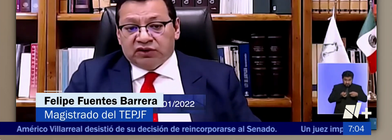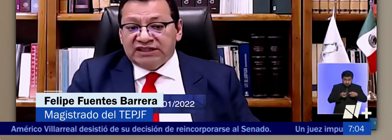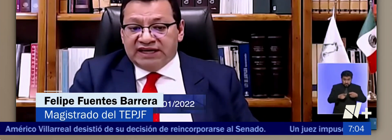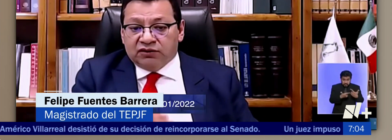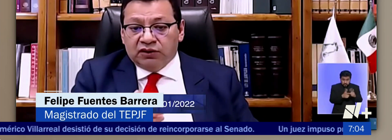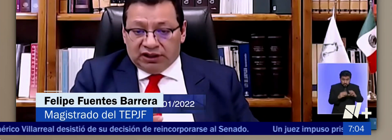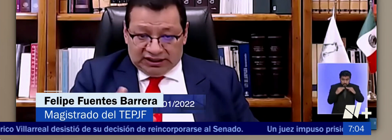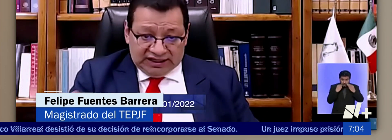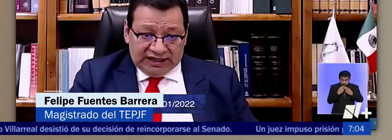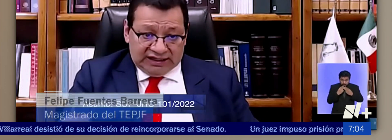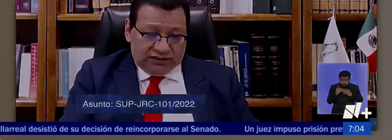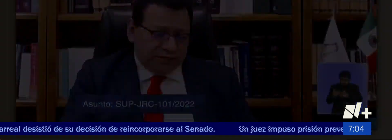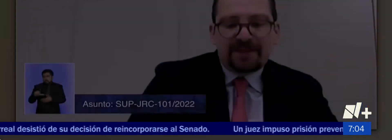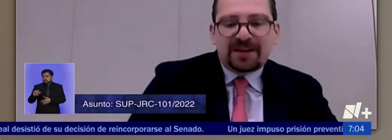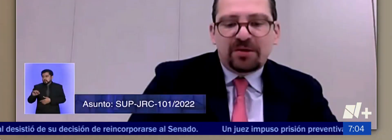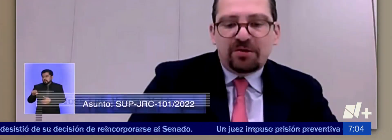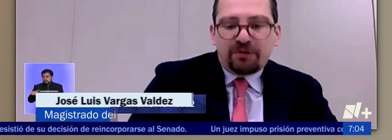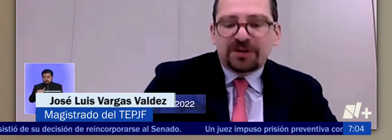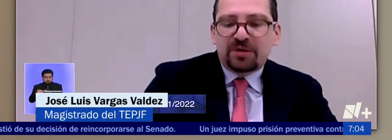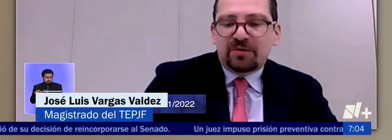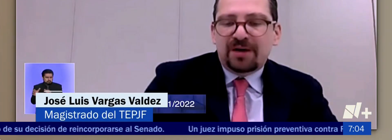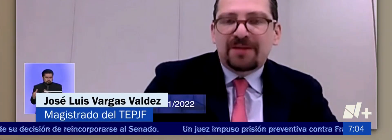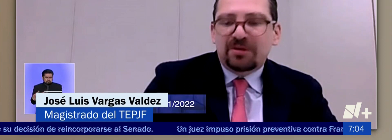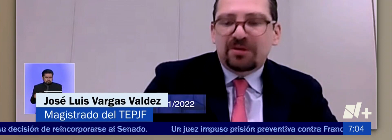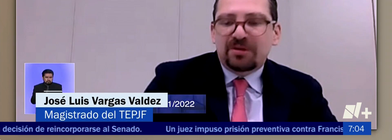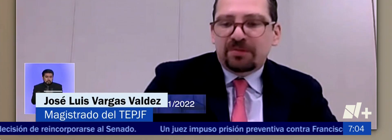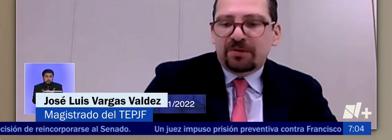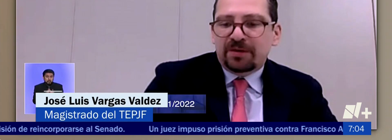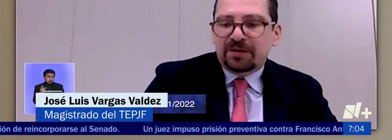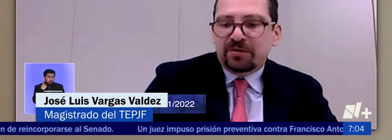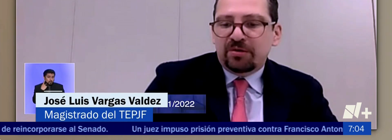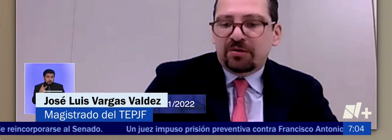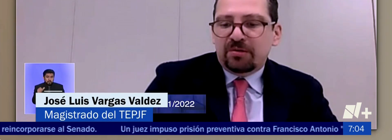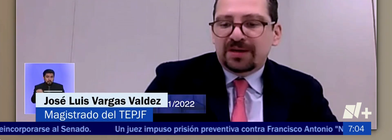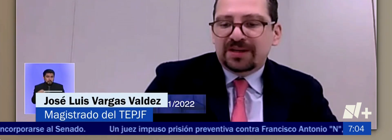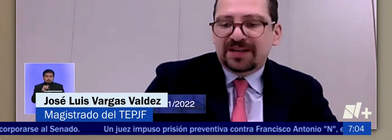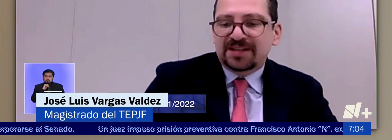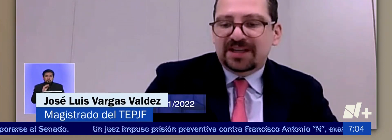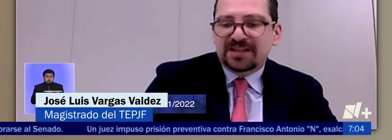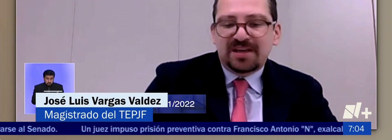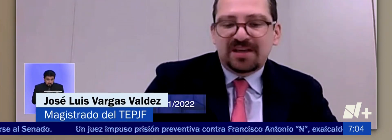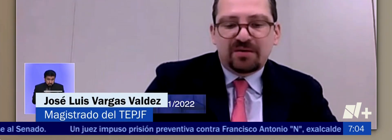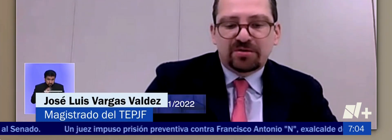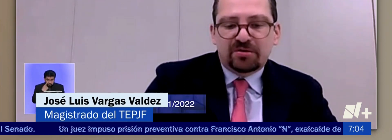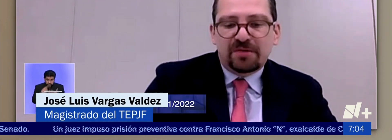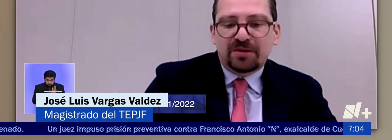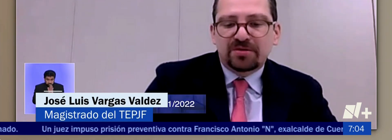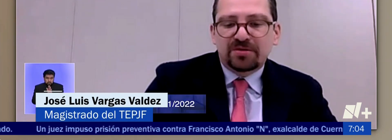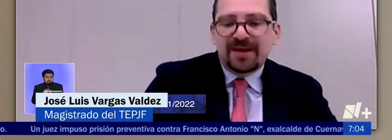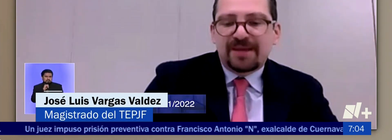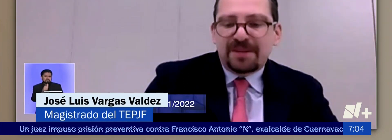crimen organizado en la elección. El partido no ofreció algún elemento probatorio como las actas de casilla u otros documentos